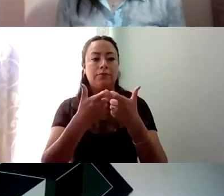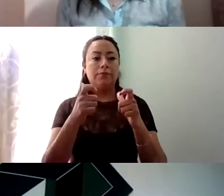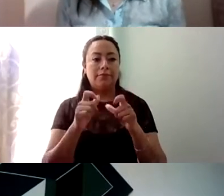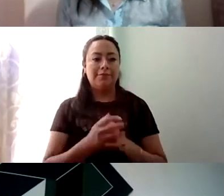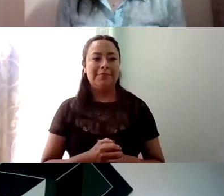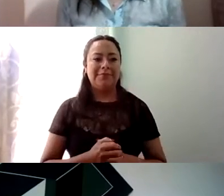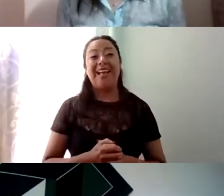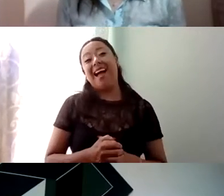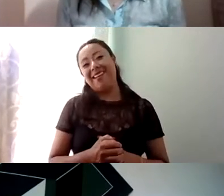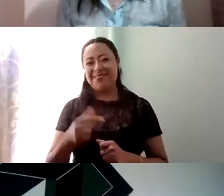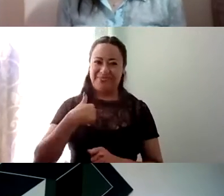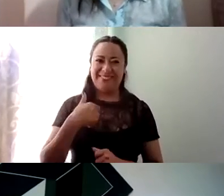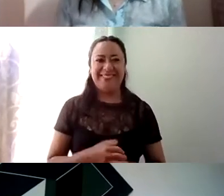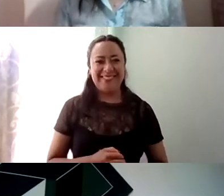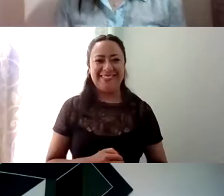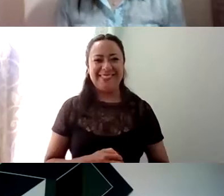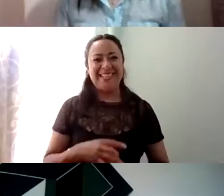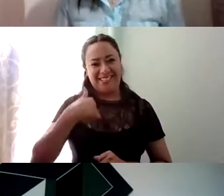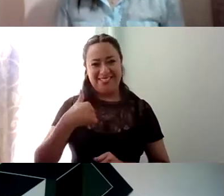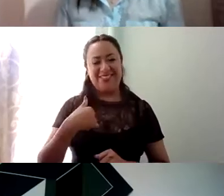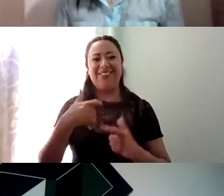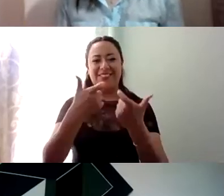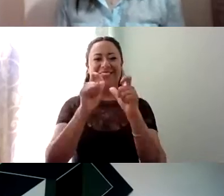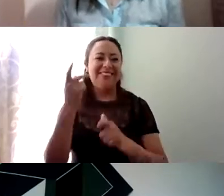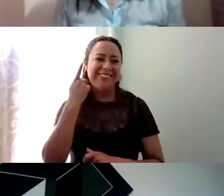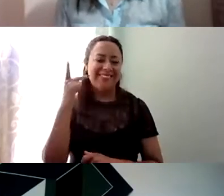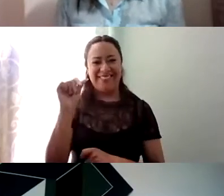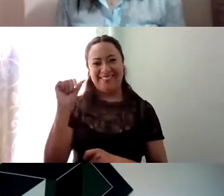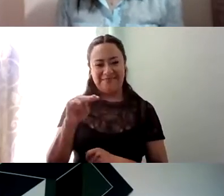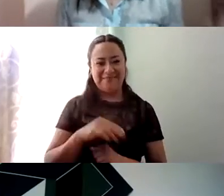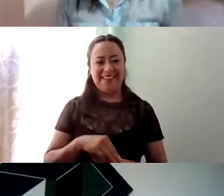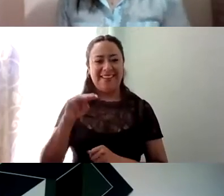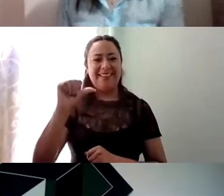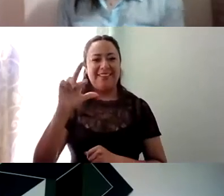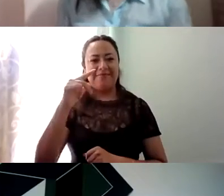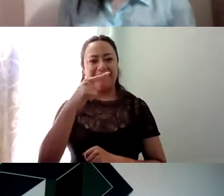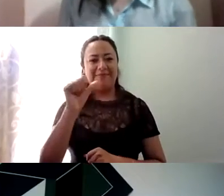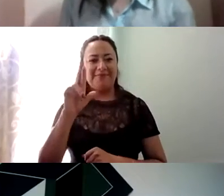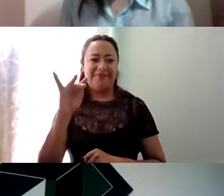pues soy yo, por el Partido de Acción Nacional, Margarita Saldaña. Perdón.